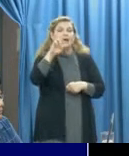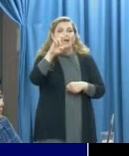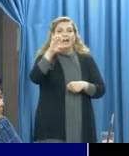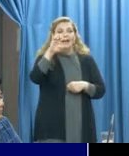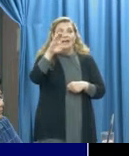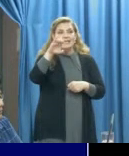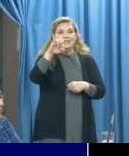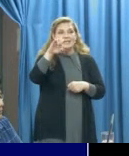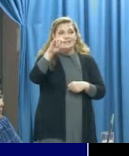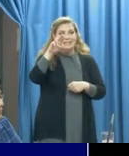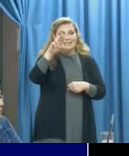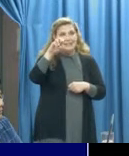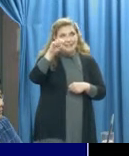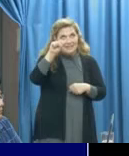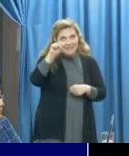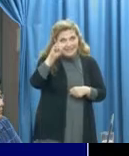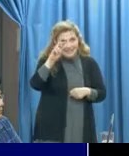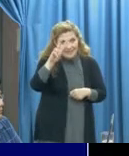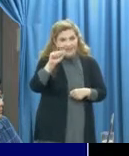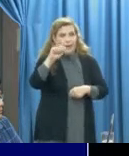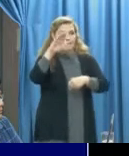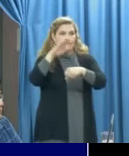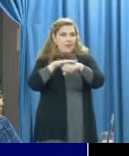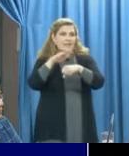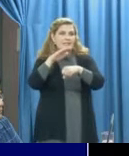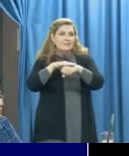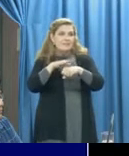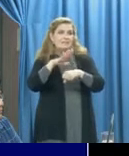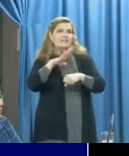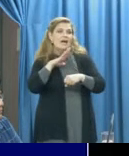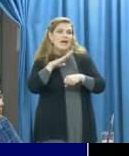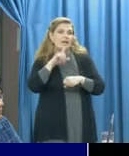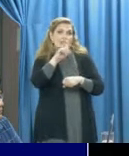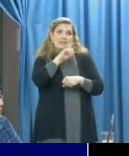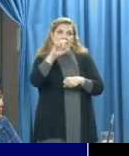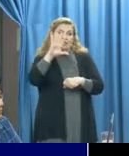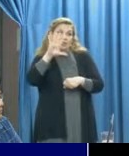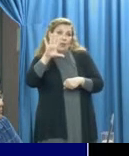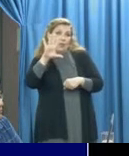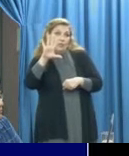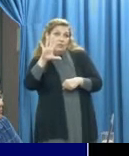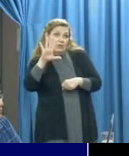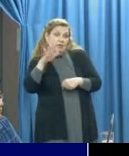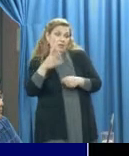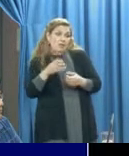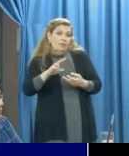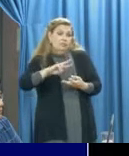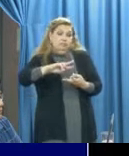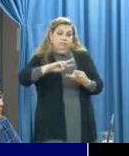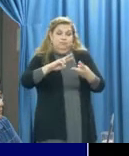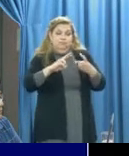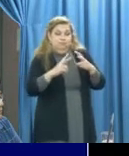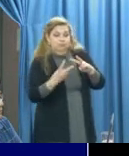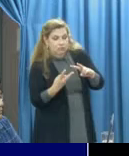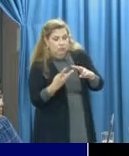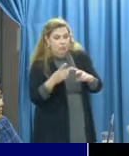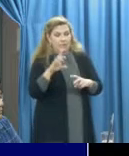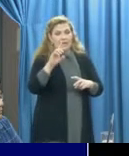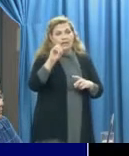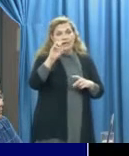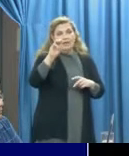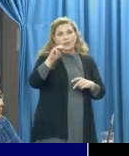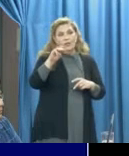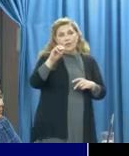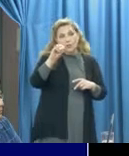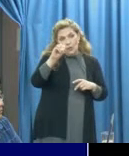recesivas son las más frecuentes. Si se dan cuenta, hay descritas 105, casi el doble de las dominantes, pero falta